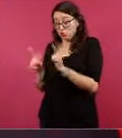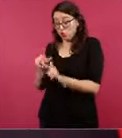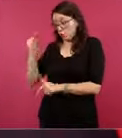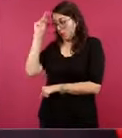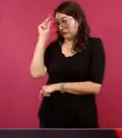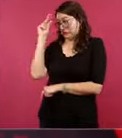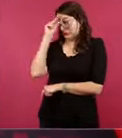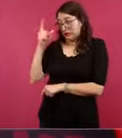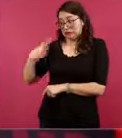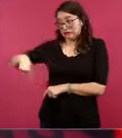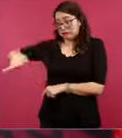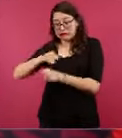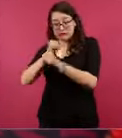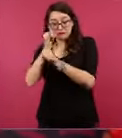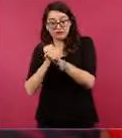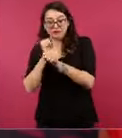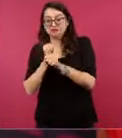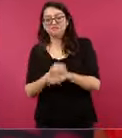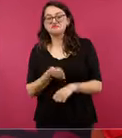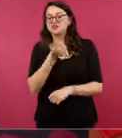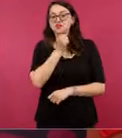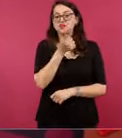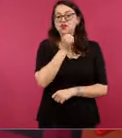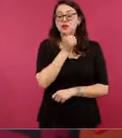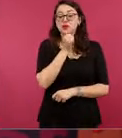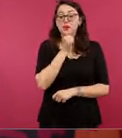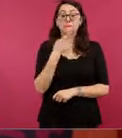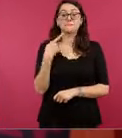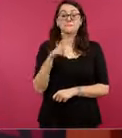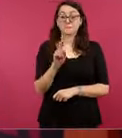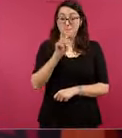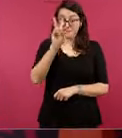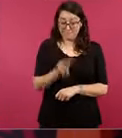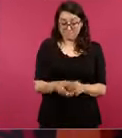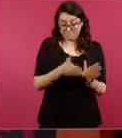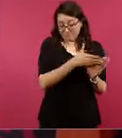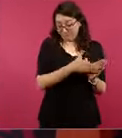Pero esto es un proceso único, histórico.